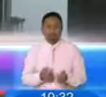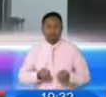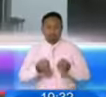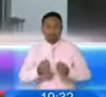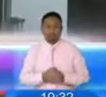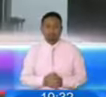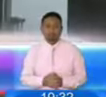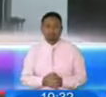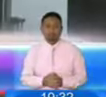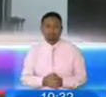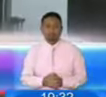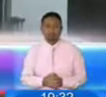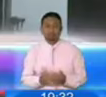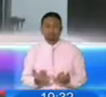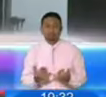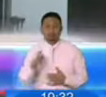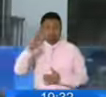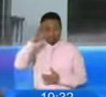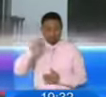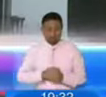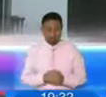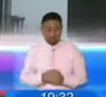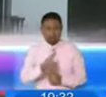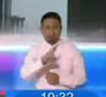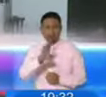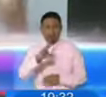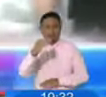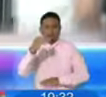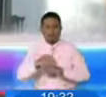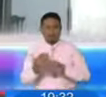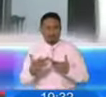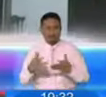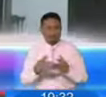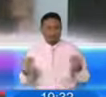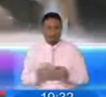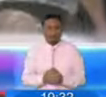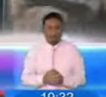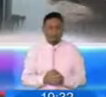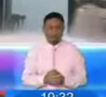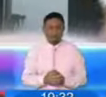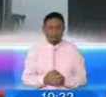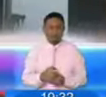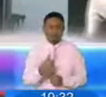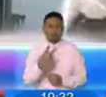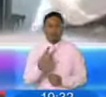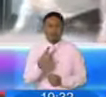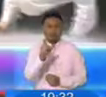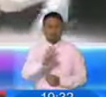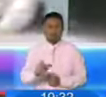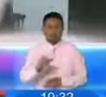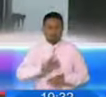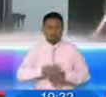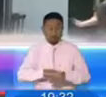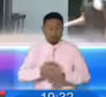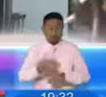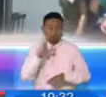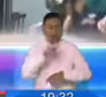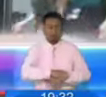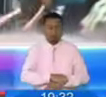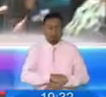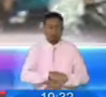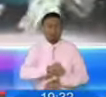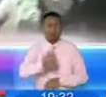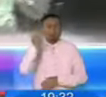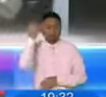Un caso que fue resuelto policialmente en menos de 24 horas. Están detenidos los 2 presuntos autores materiales y quién sería el